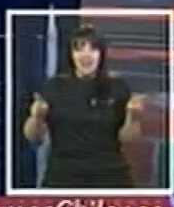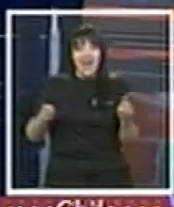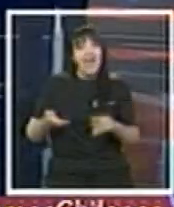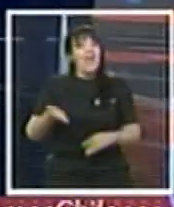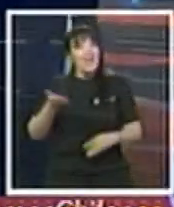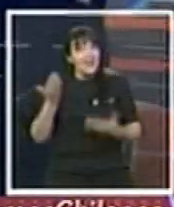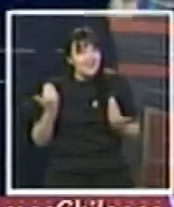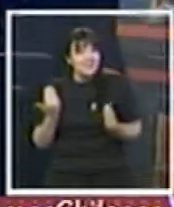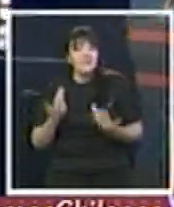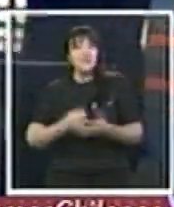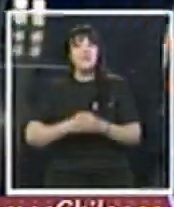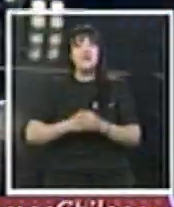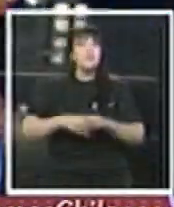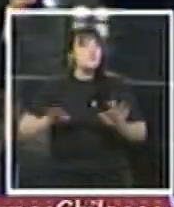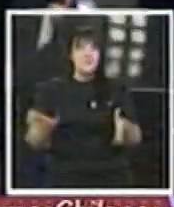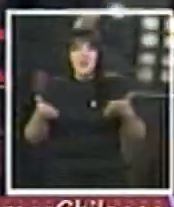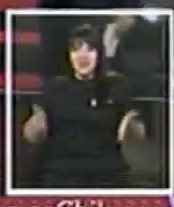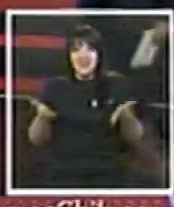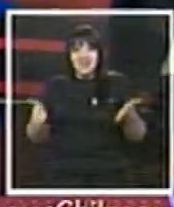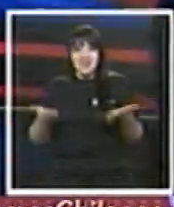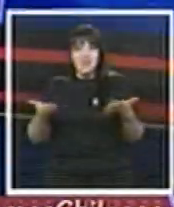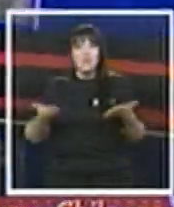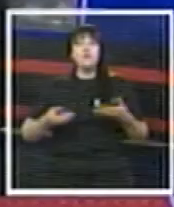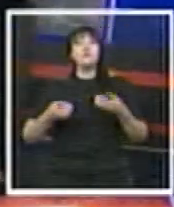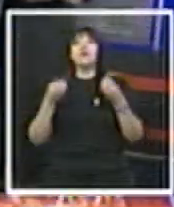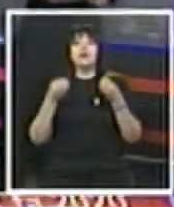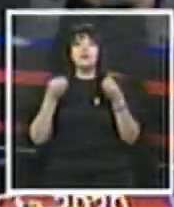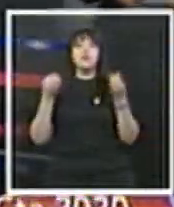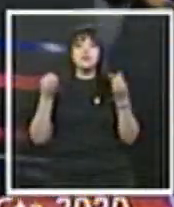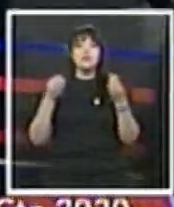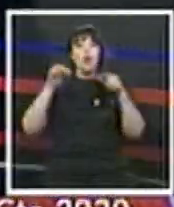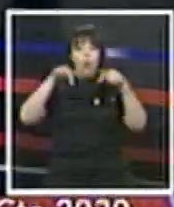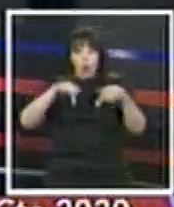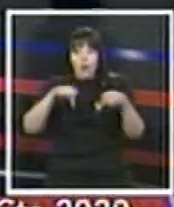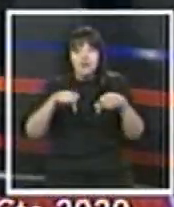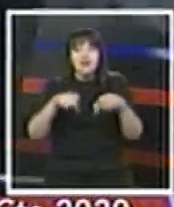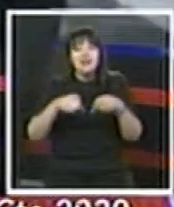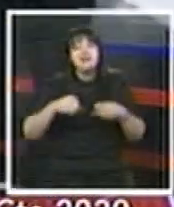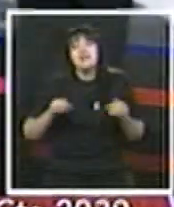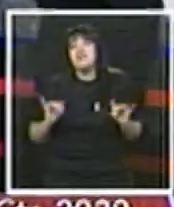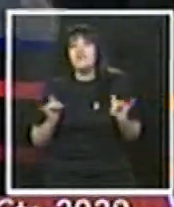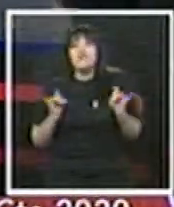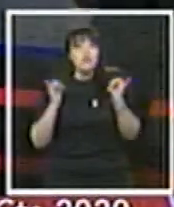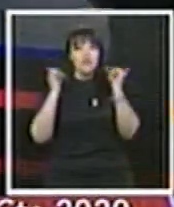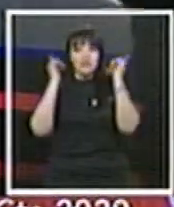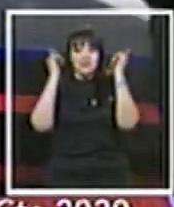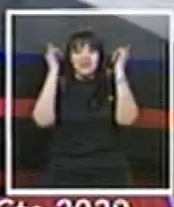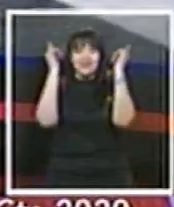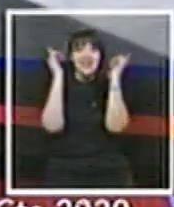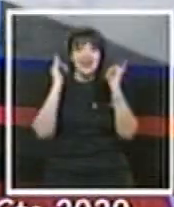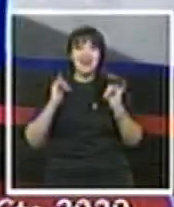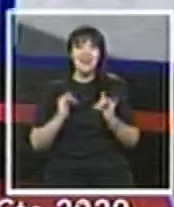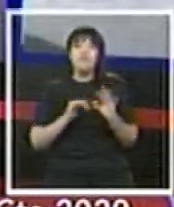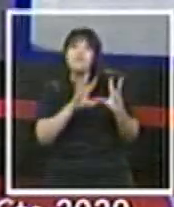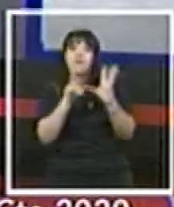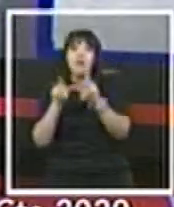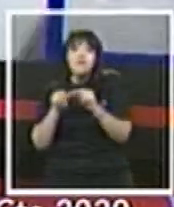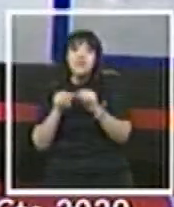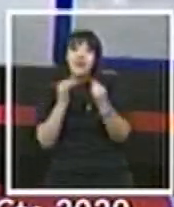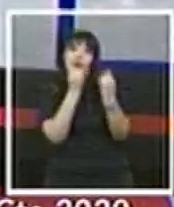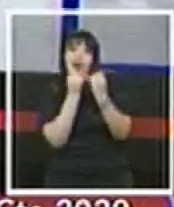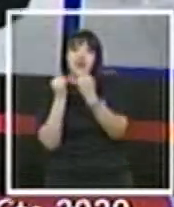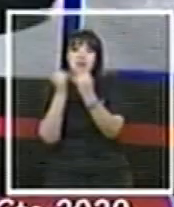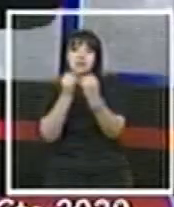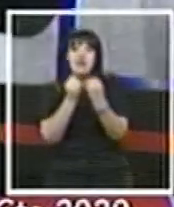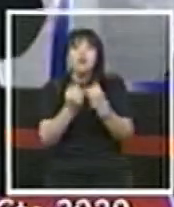Francisco. Motivamos a todos los que están en sus casas. Hay muchos que hoy día están disfrutando, que están en familia, que están con amigos y que